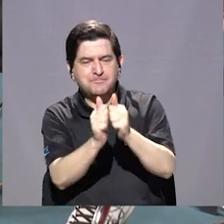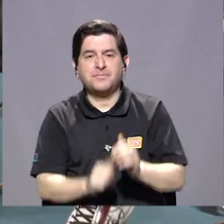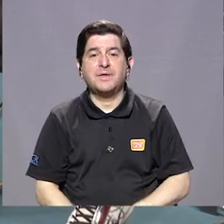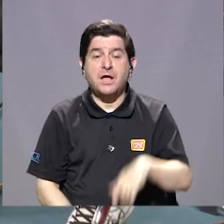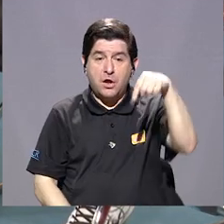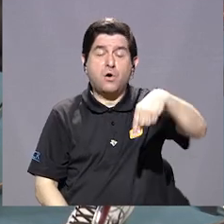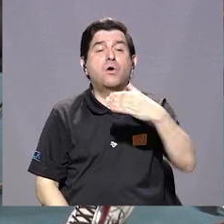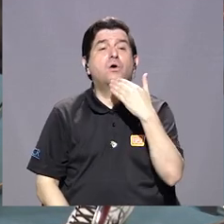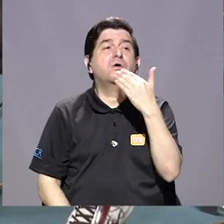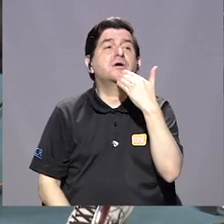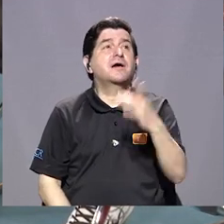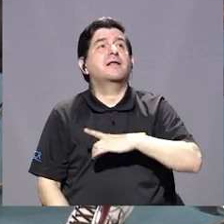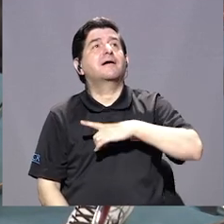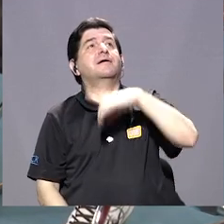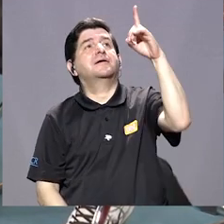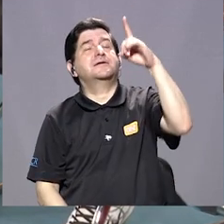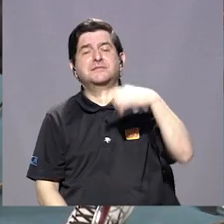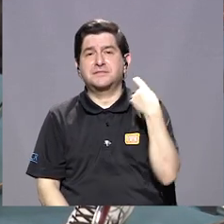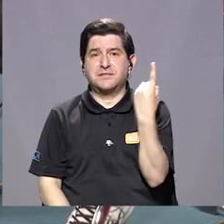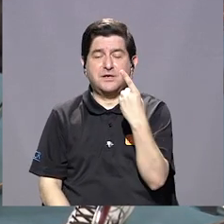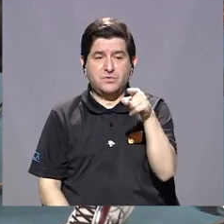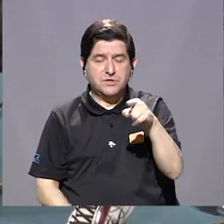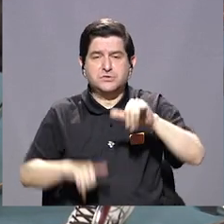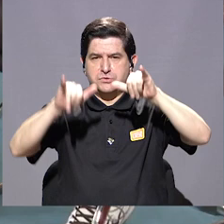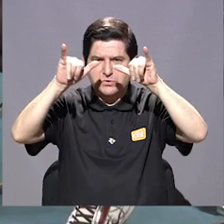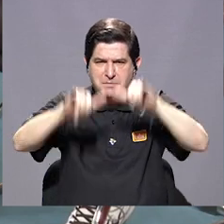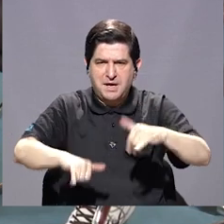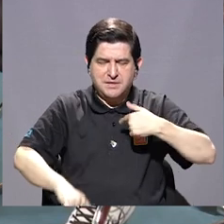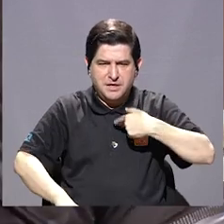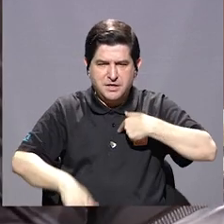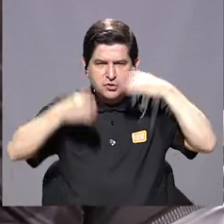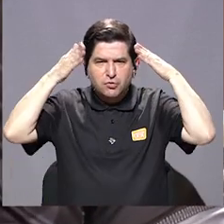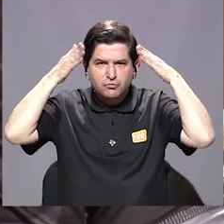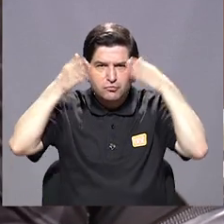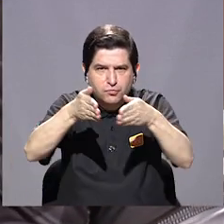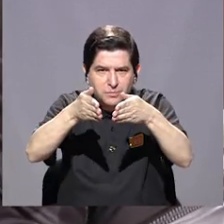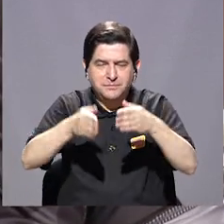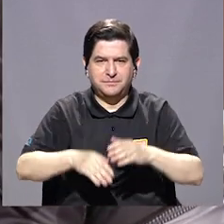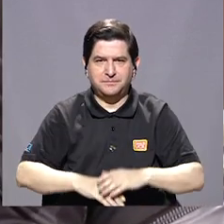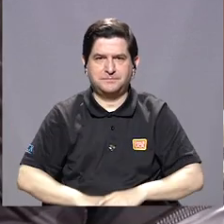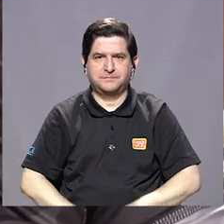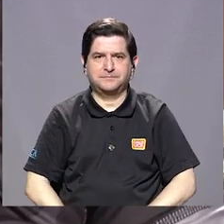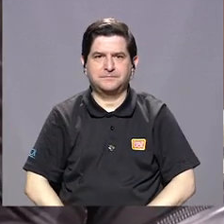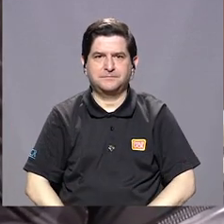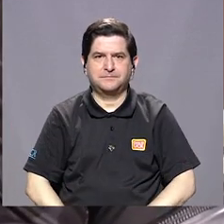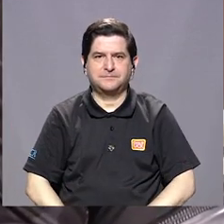hoy le agradezco mucho a Dios porque fue lo único que me mantuvo centrada, digamos.